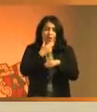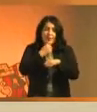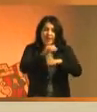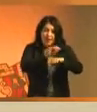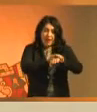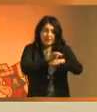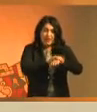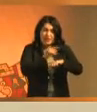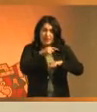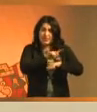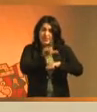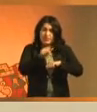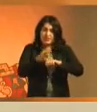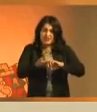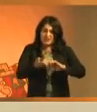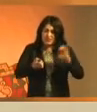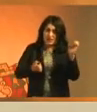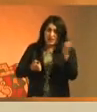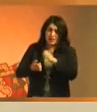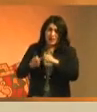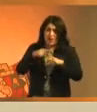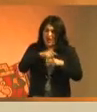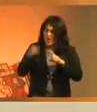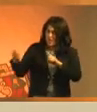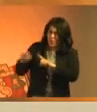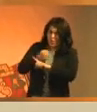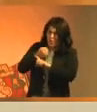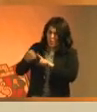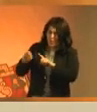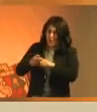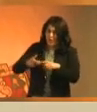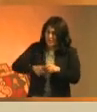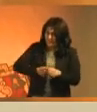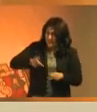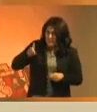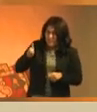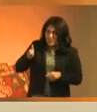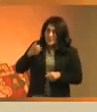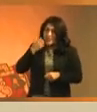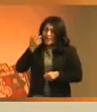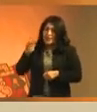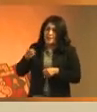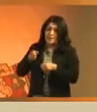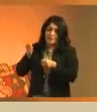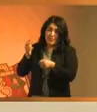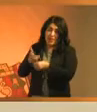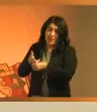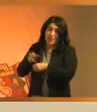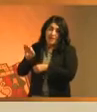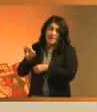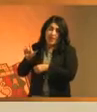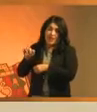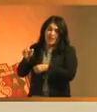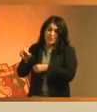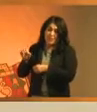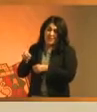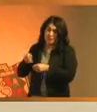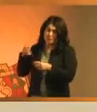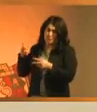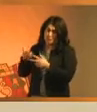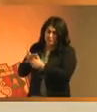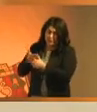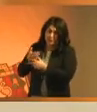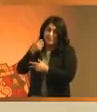se encuentra en la calle y lo golpea saca la pistola y trata de matar a felipe carrillo puerto que ya sabía que este hombre lo había